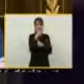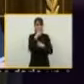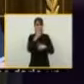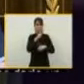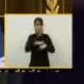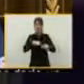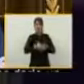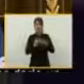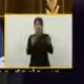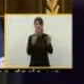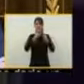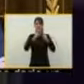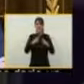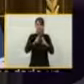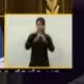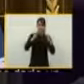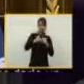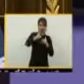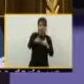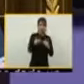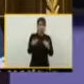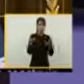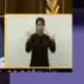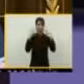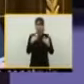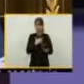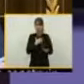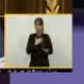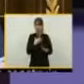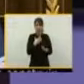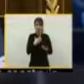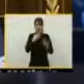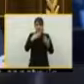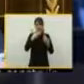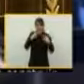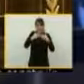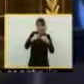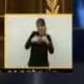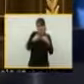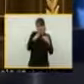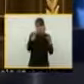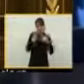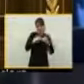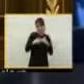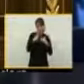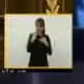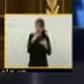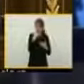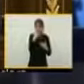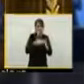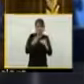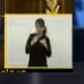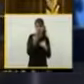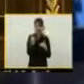netamente de izquierda. Por ejemplo, bueno, las de la reforma constitucional, o sea, de reducir el número de firmas de 500.000 a 250.000 para